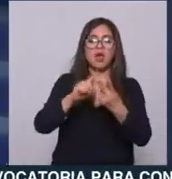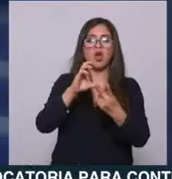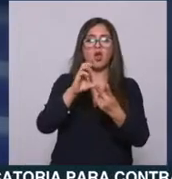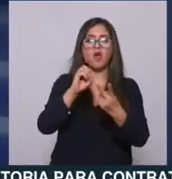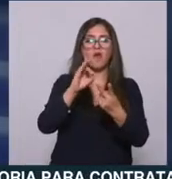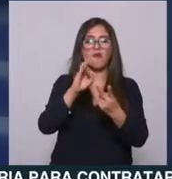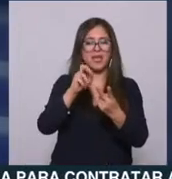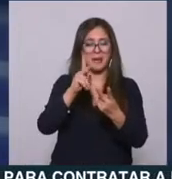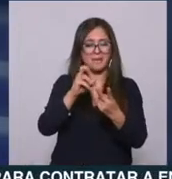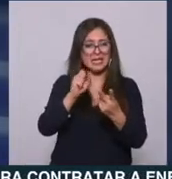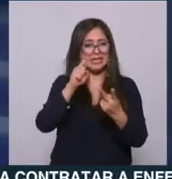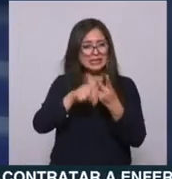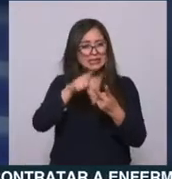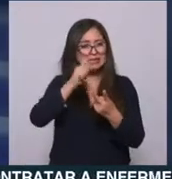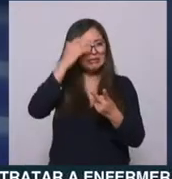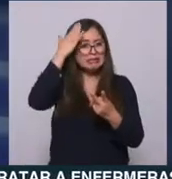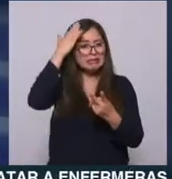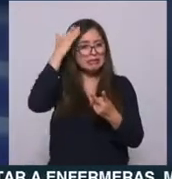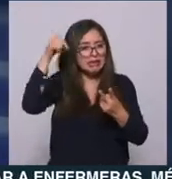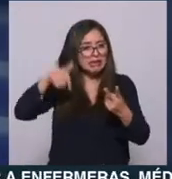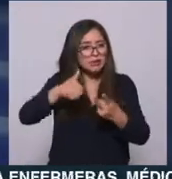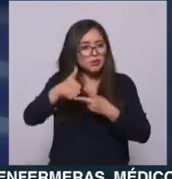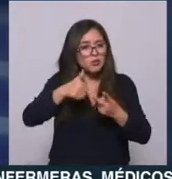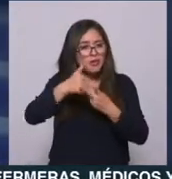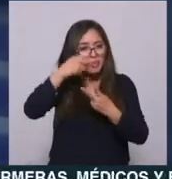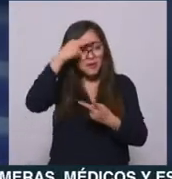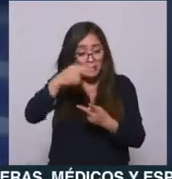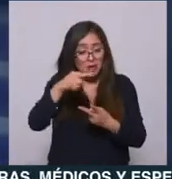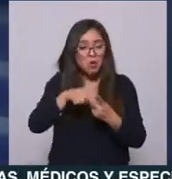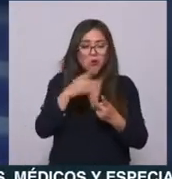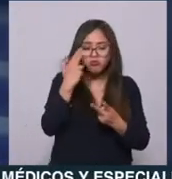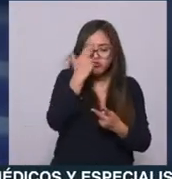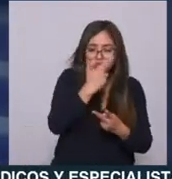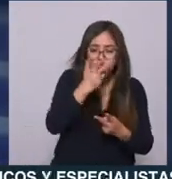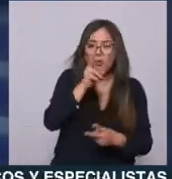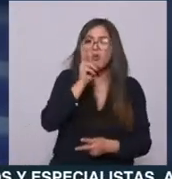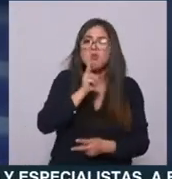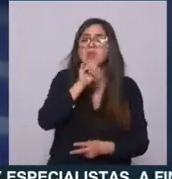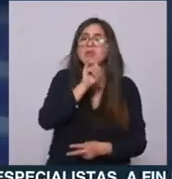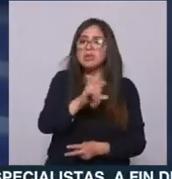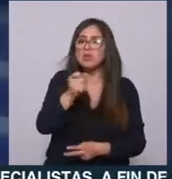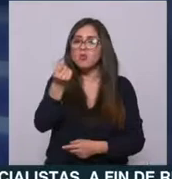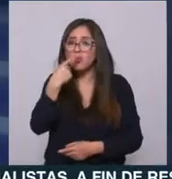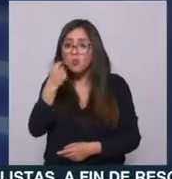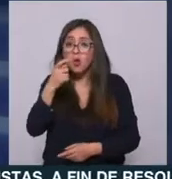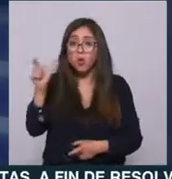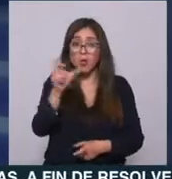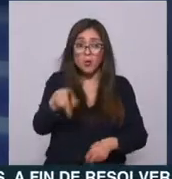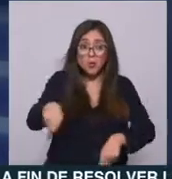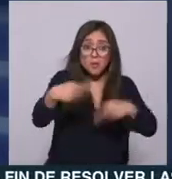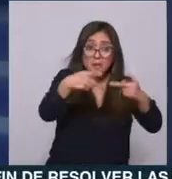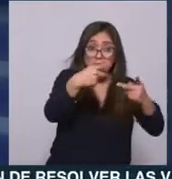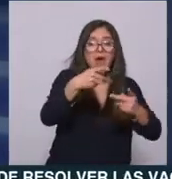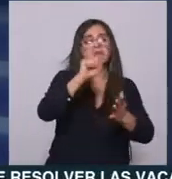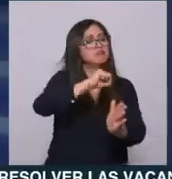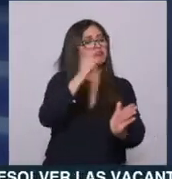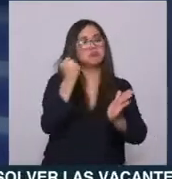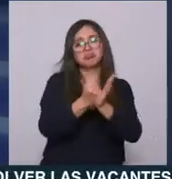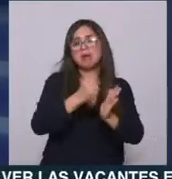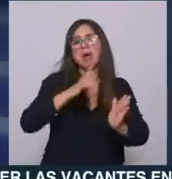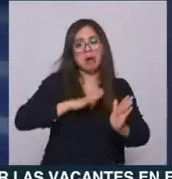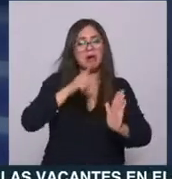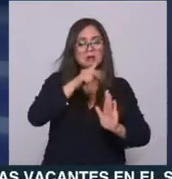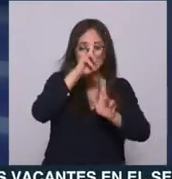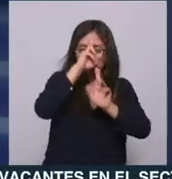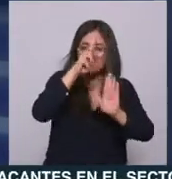país, específicamente son medicamentos que superan la prueba y que obviamente para que estén en el mercado pues tienen todos los lineamientos y normas para